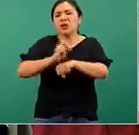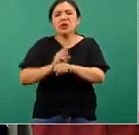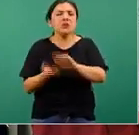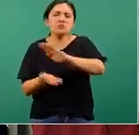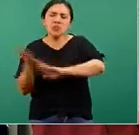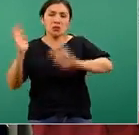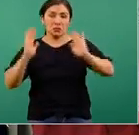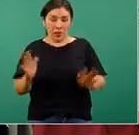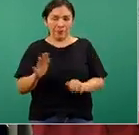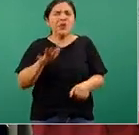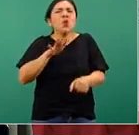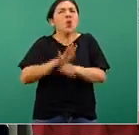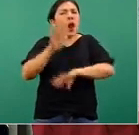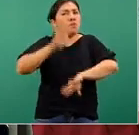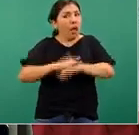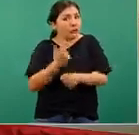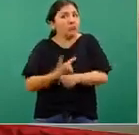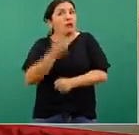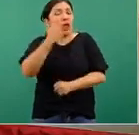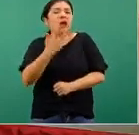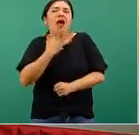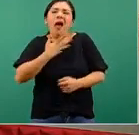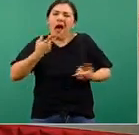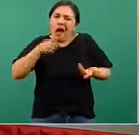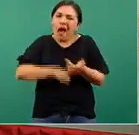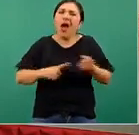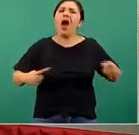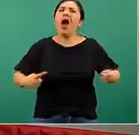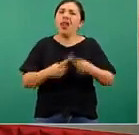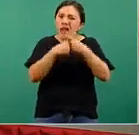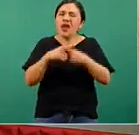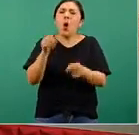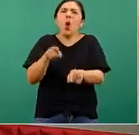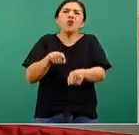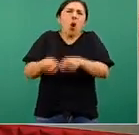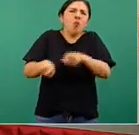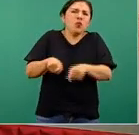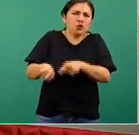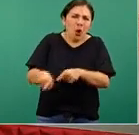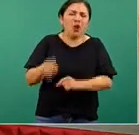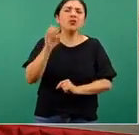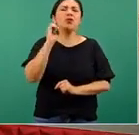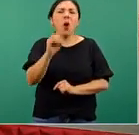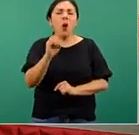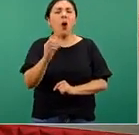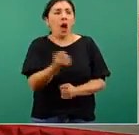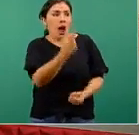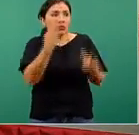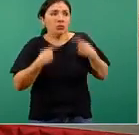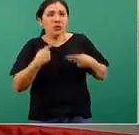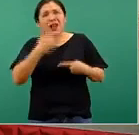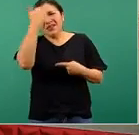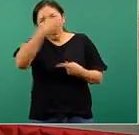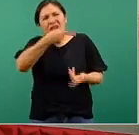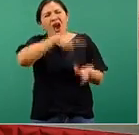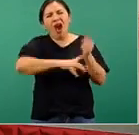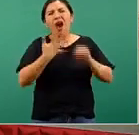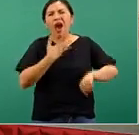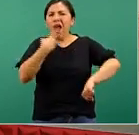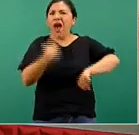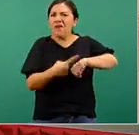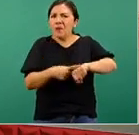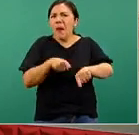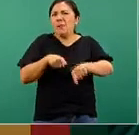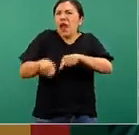habido de consideración? Eventos alérgicos, convulsiones en personas que ya se sabían con enfermedad convulsiva, con